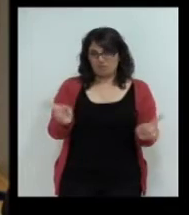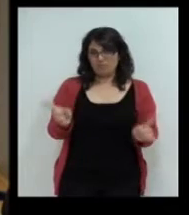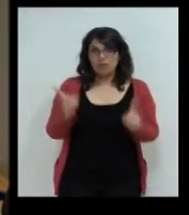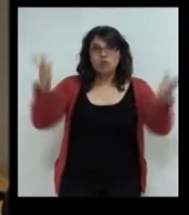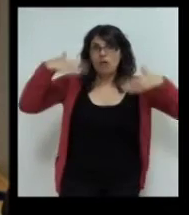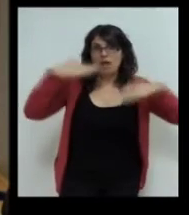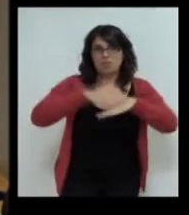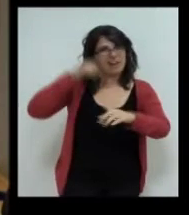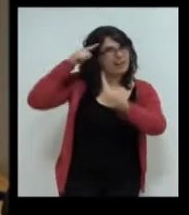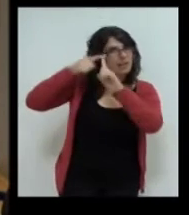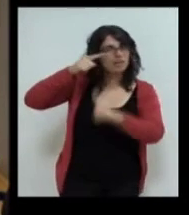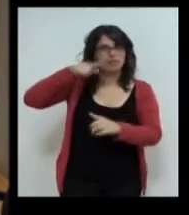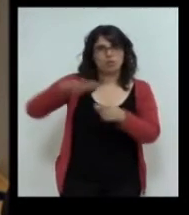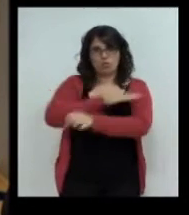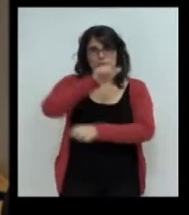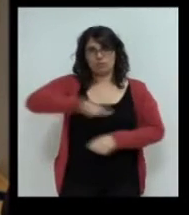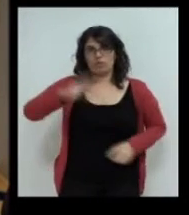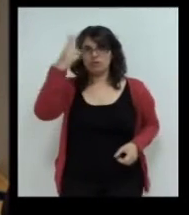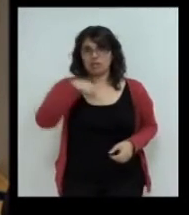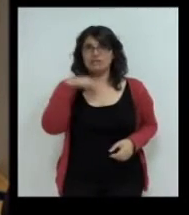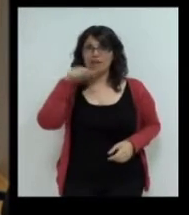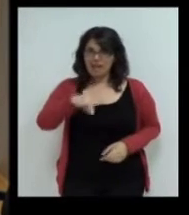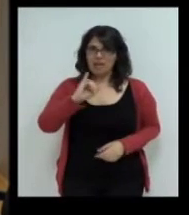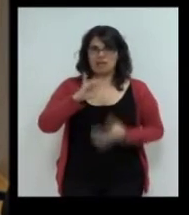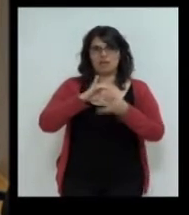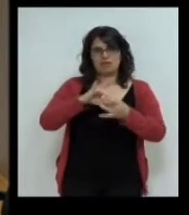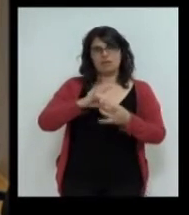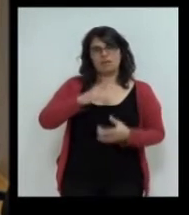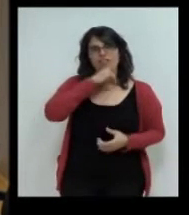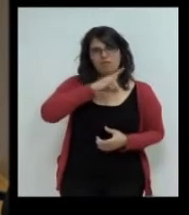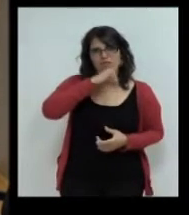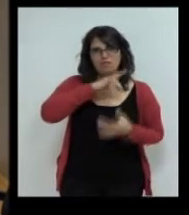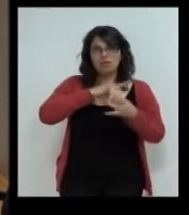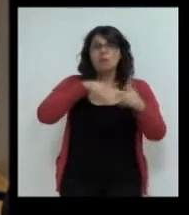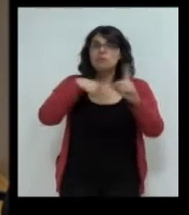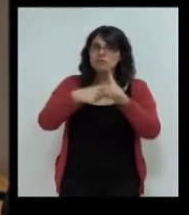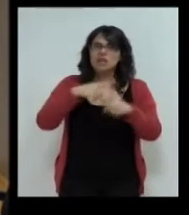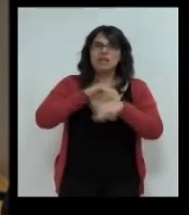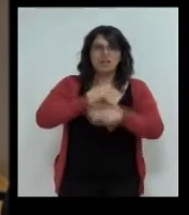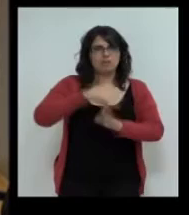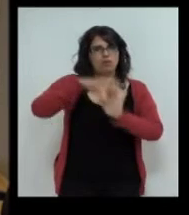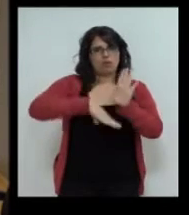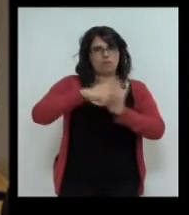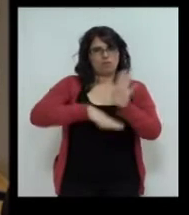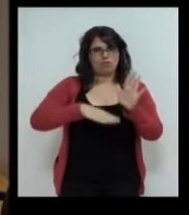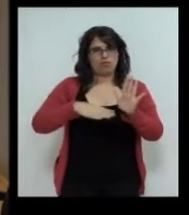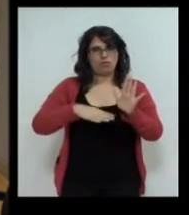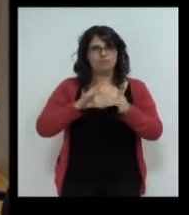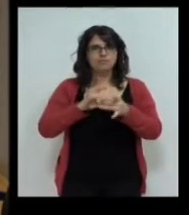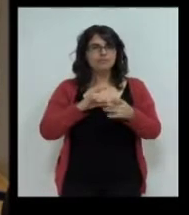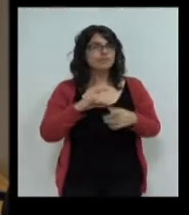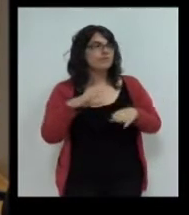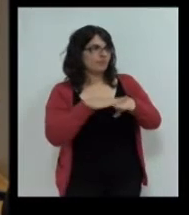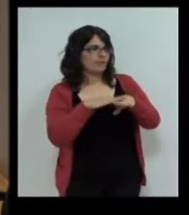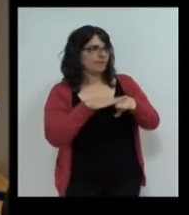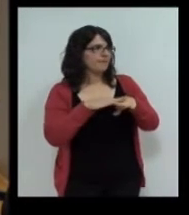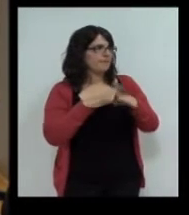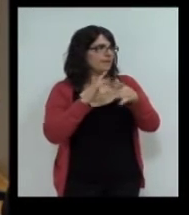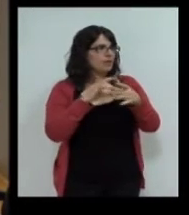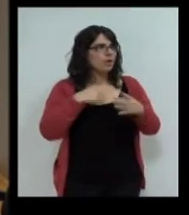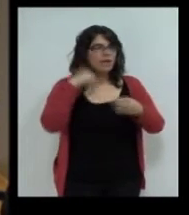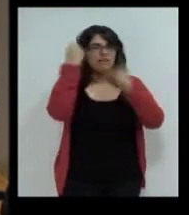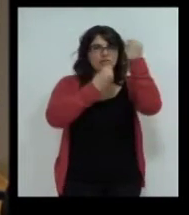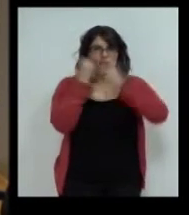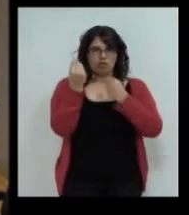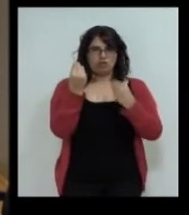creo que tenemos un grave déficit, y en las guías electrónicas de programación. Yo diría que hay... Yo, si nos perdonáis, quisiera hacer una reflexión. Yo el